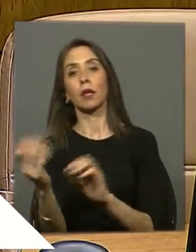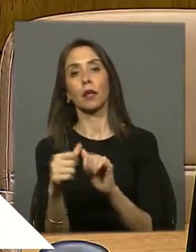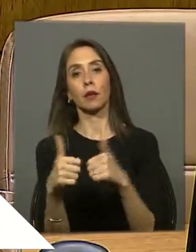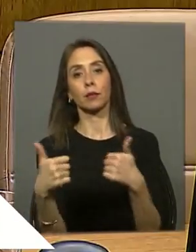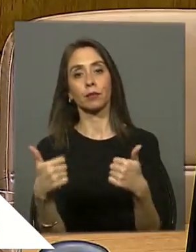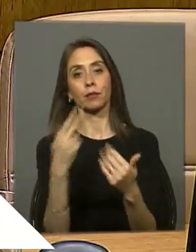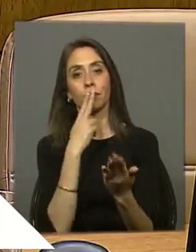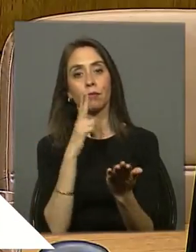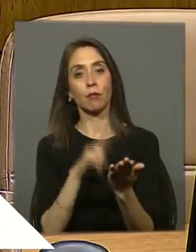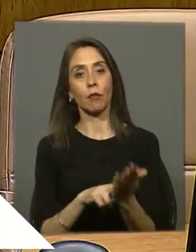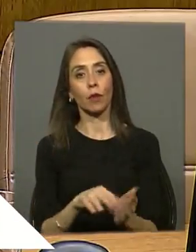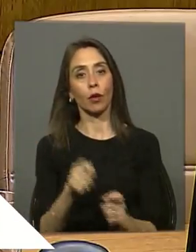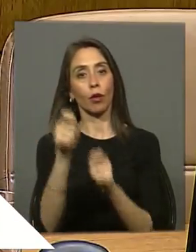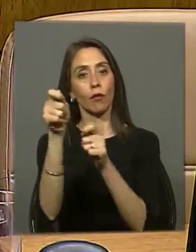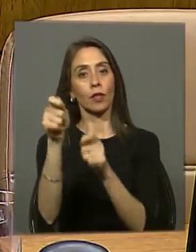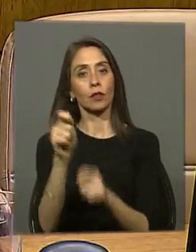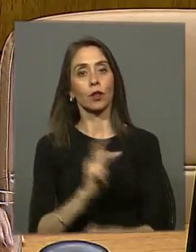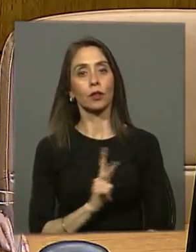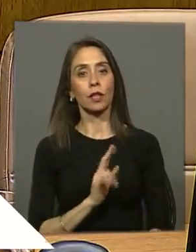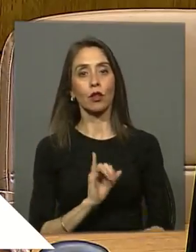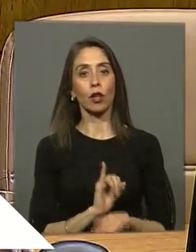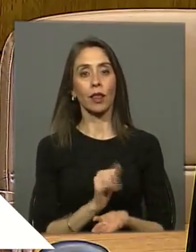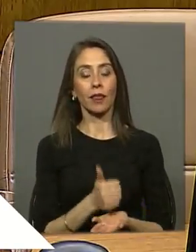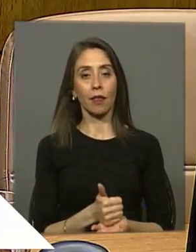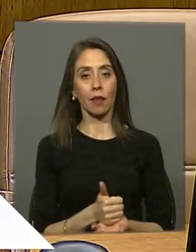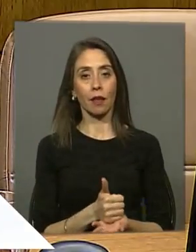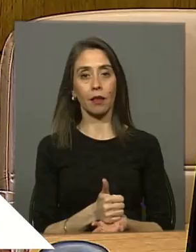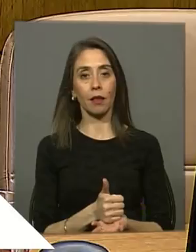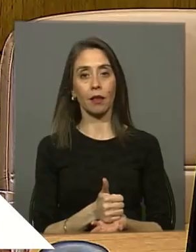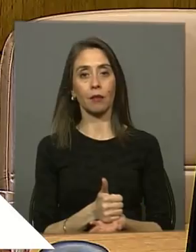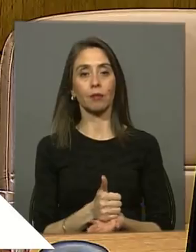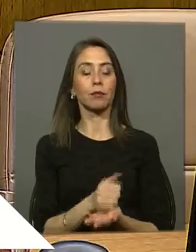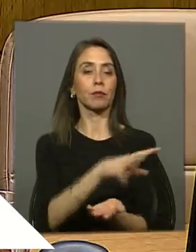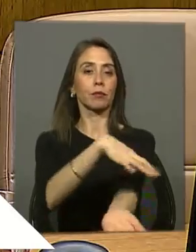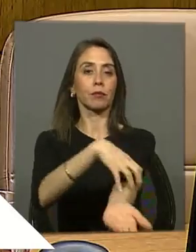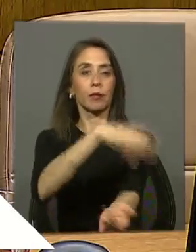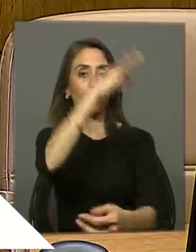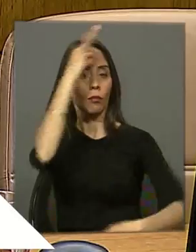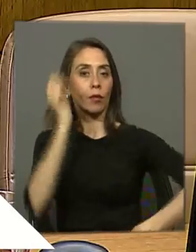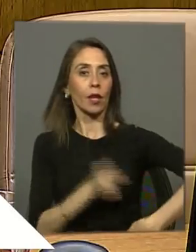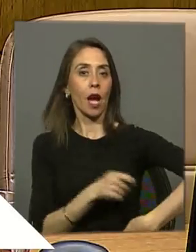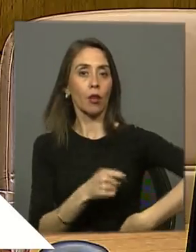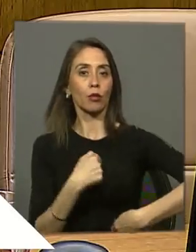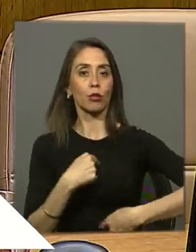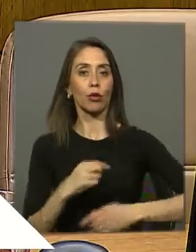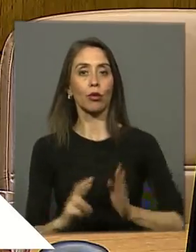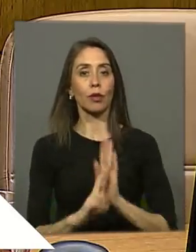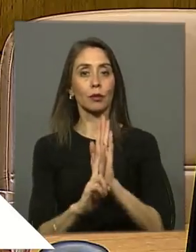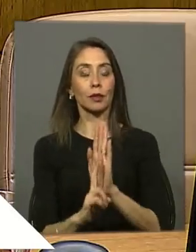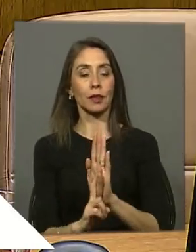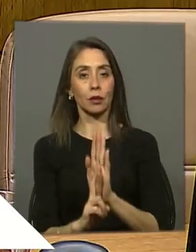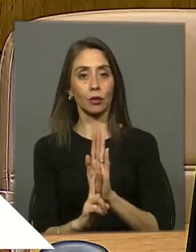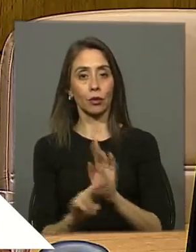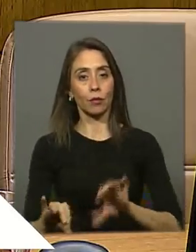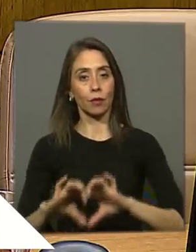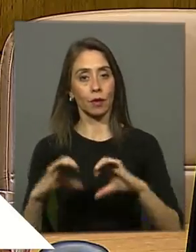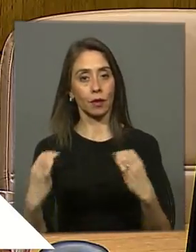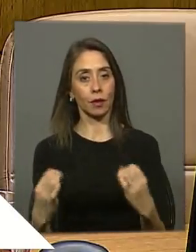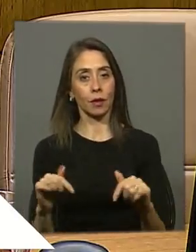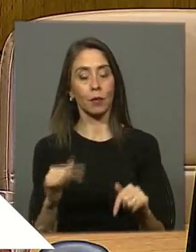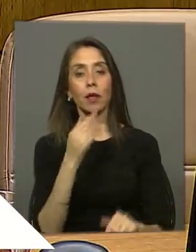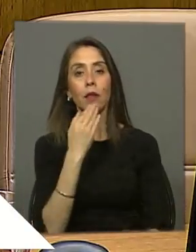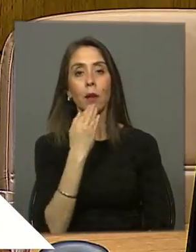oficial al señor intendente de la región de la Araucanía que represento en este hemiciclo y también al